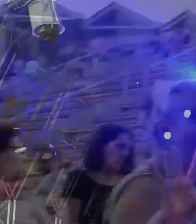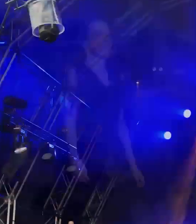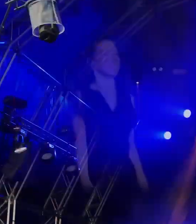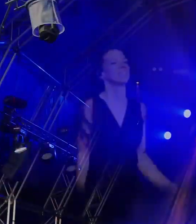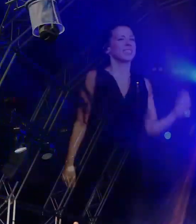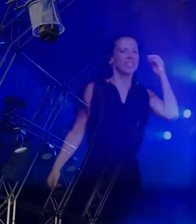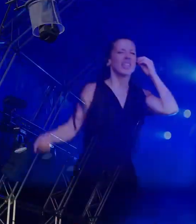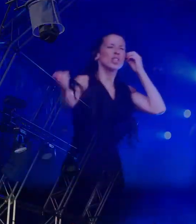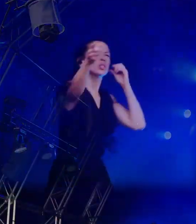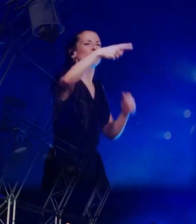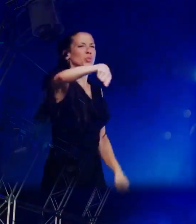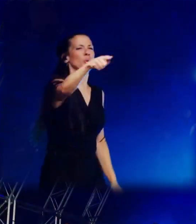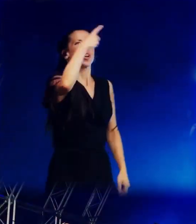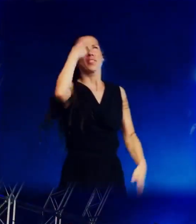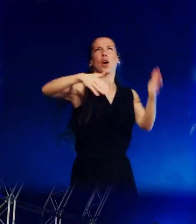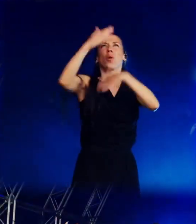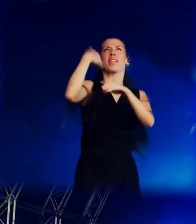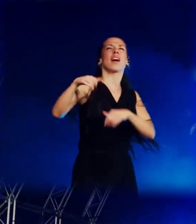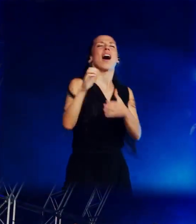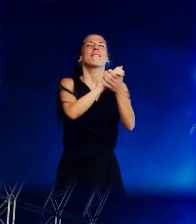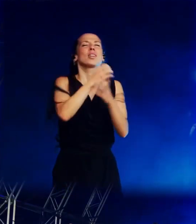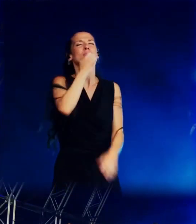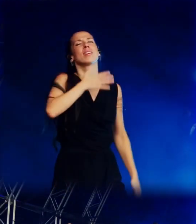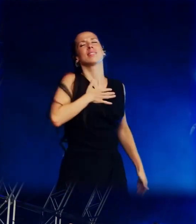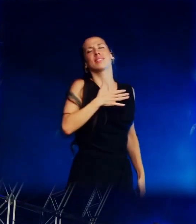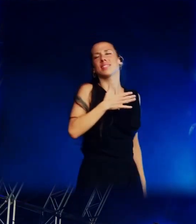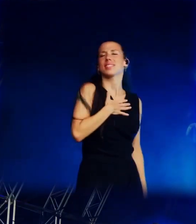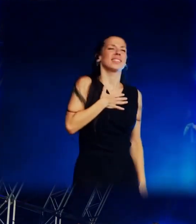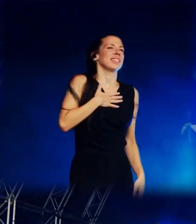No te acuerdas, mi viejo amigo,